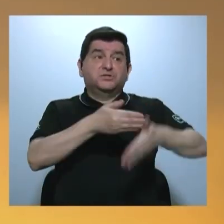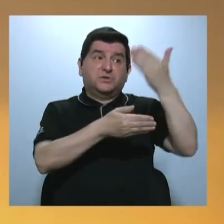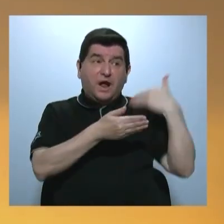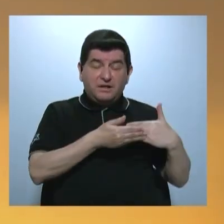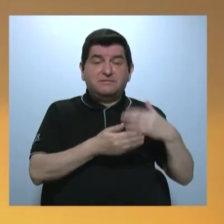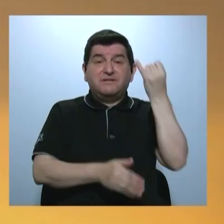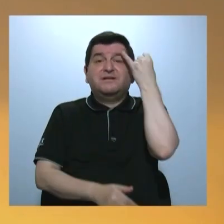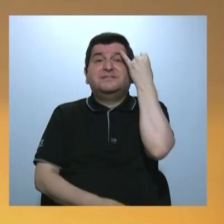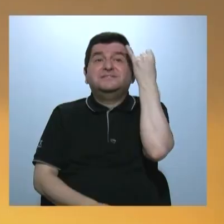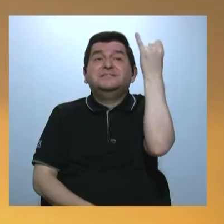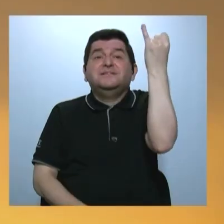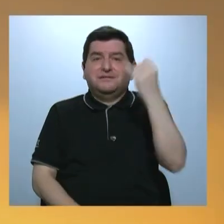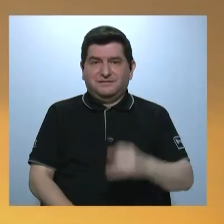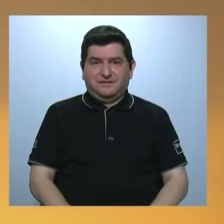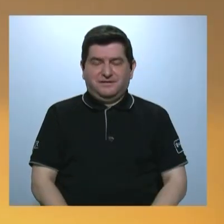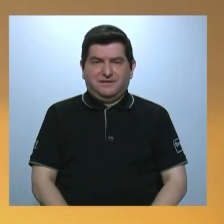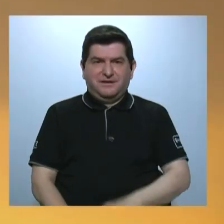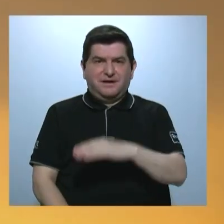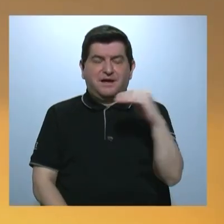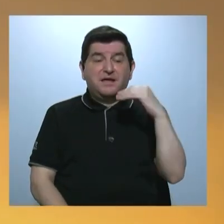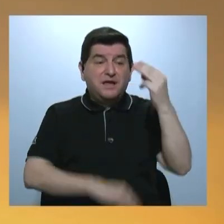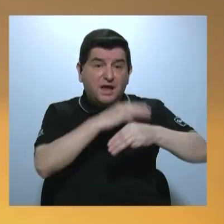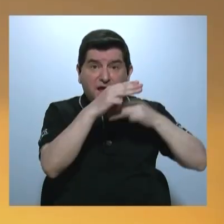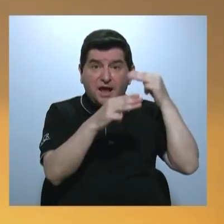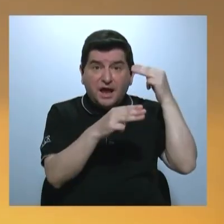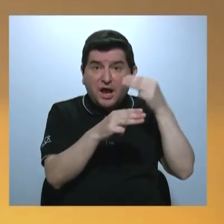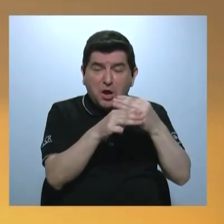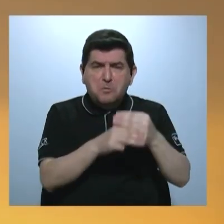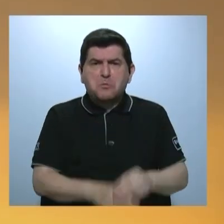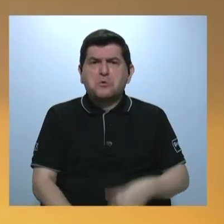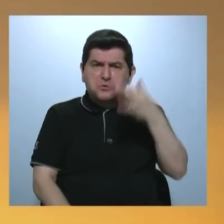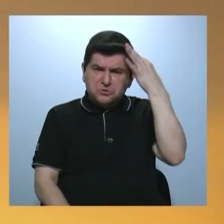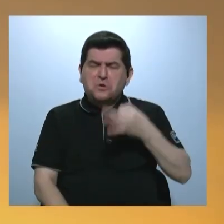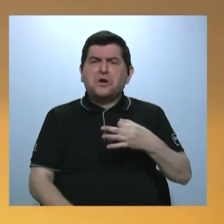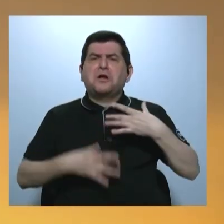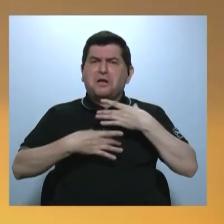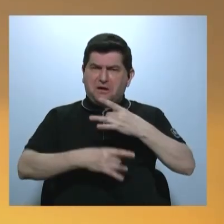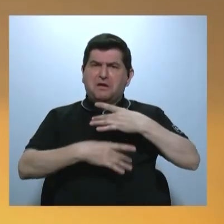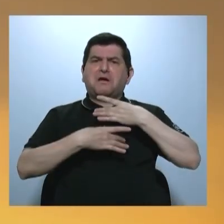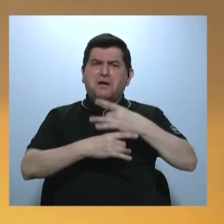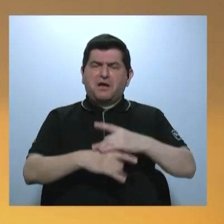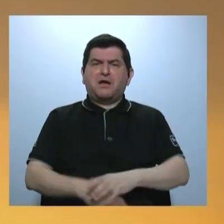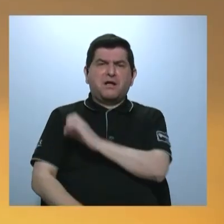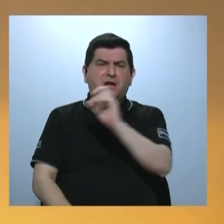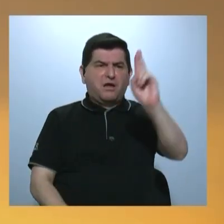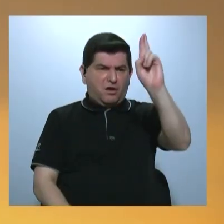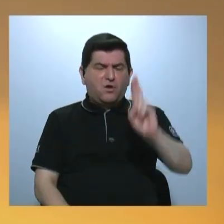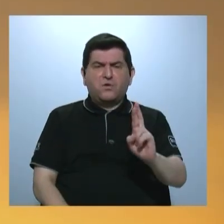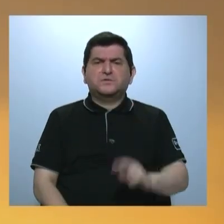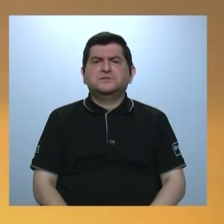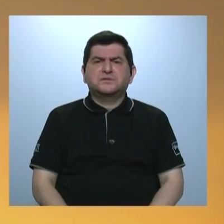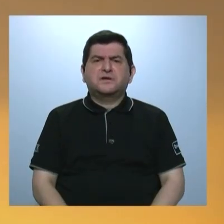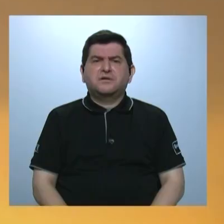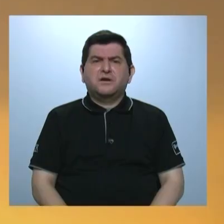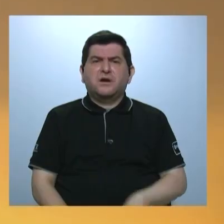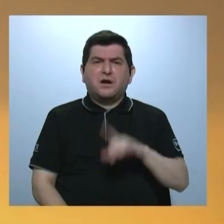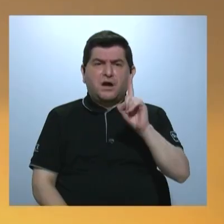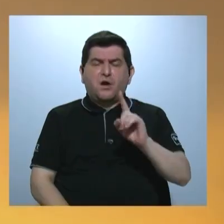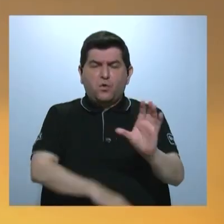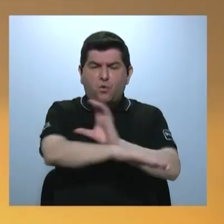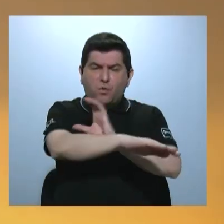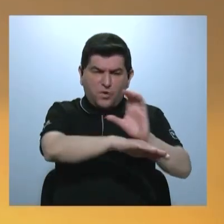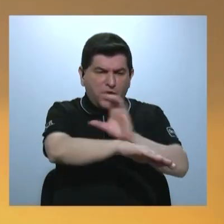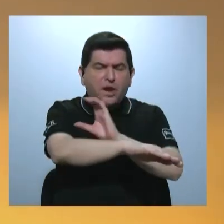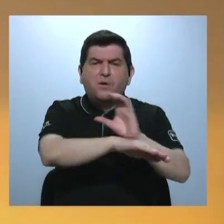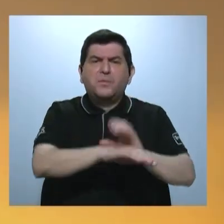la idea y el mundo le parecía muy interesante que en Costa Rica iba a haber una